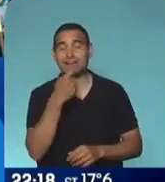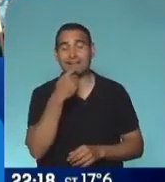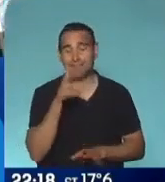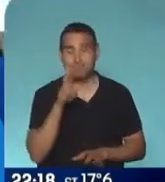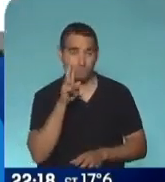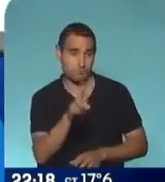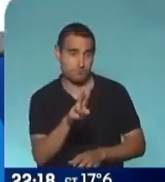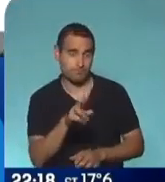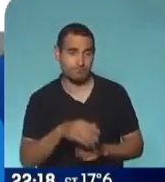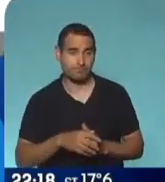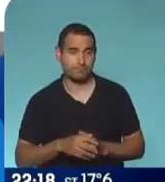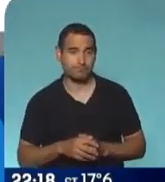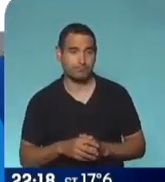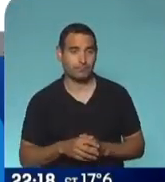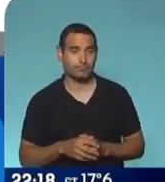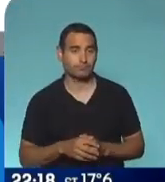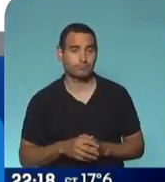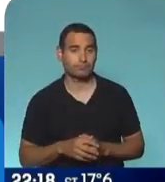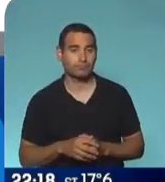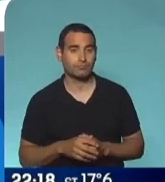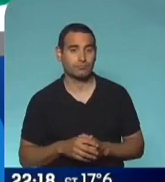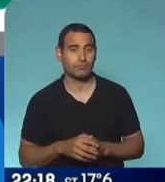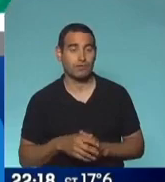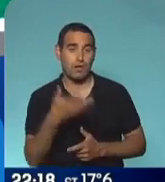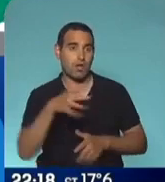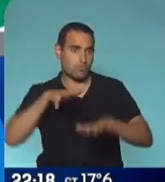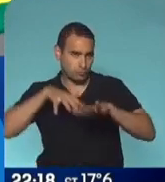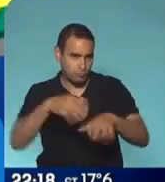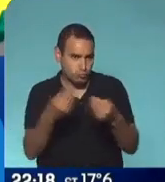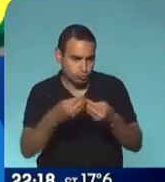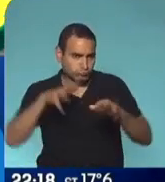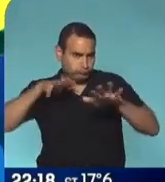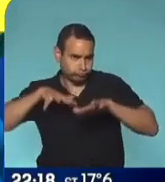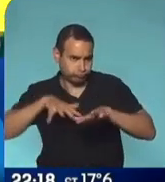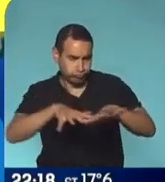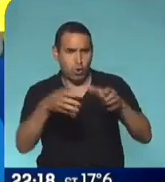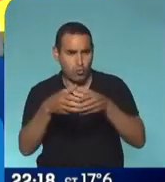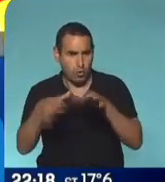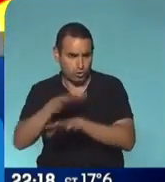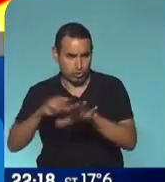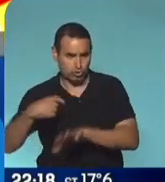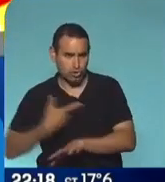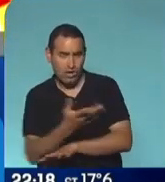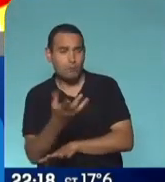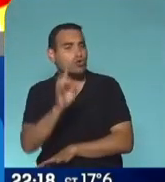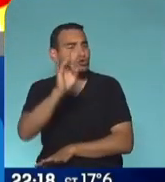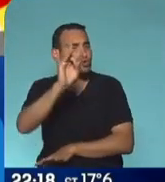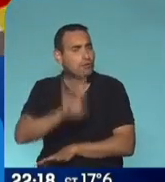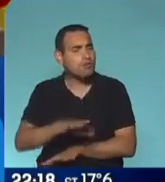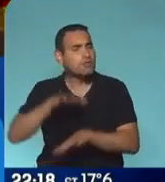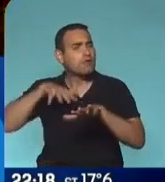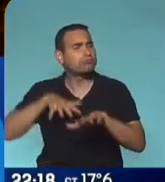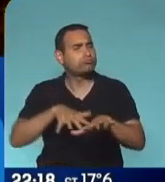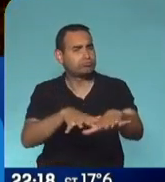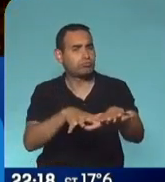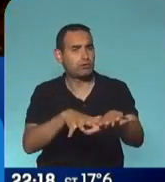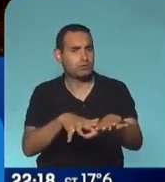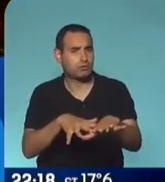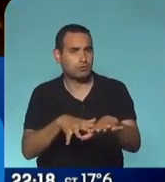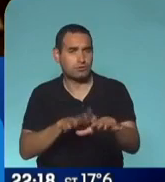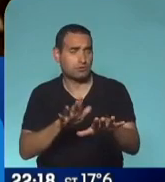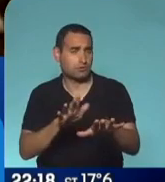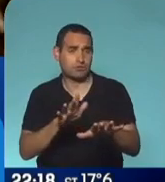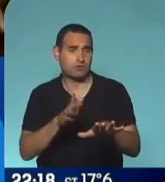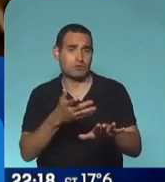que realmente hay una capacidad de movilización muy fuerte de las organizaciones sociales, pero solamente se está movilizando la